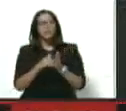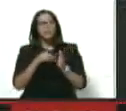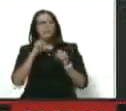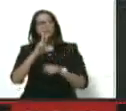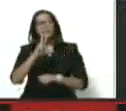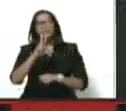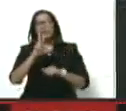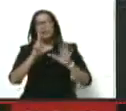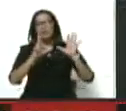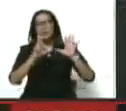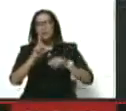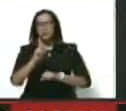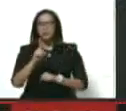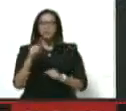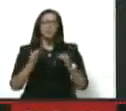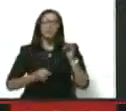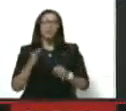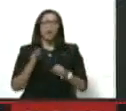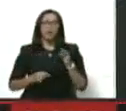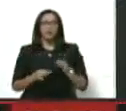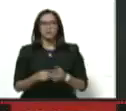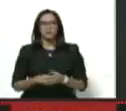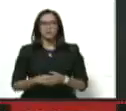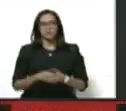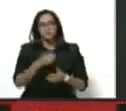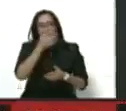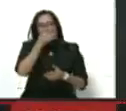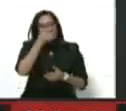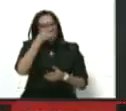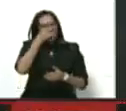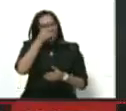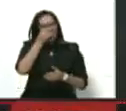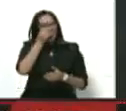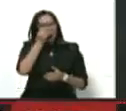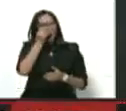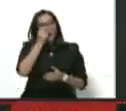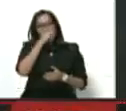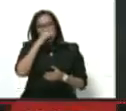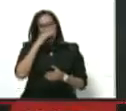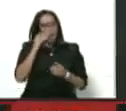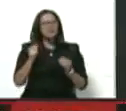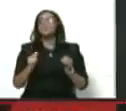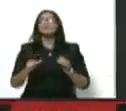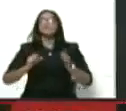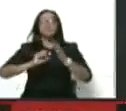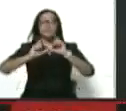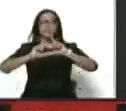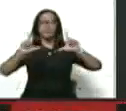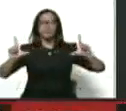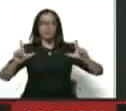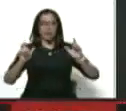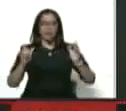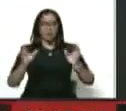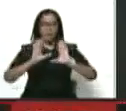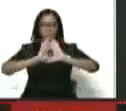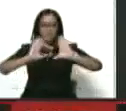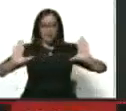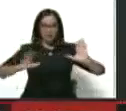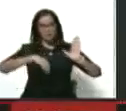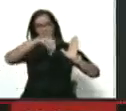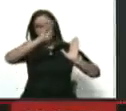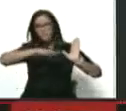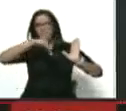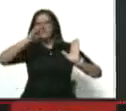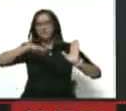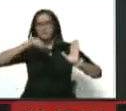14.381 tienen que hacer un mural. Un mural que va a pertenecer a esa VH y debe ser pintado y cuidado por los compañeros y